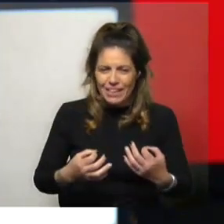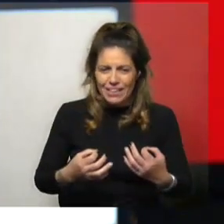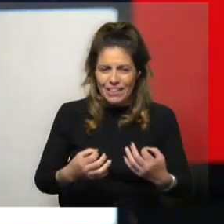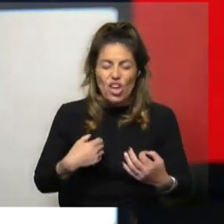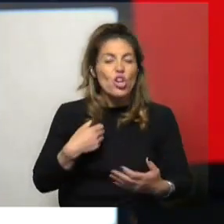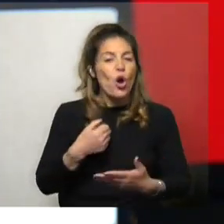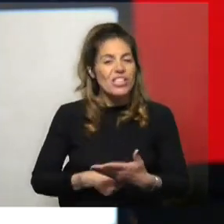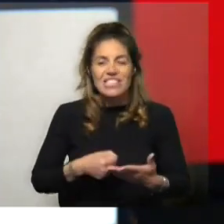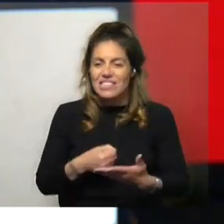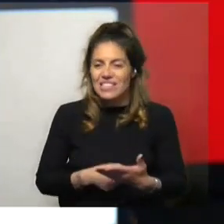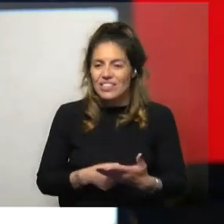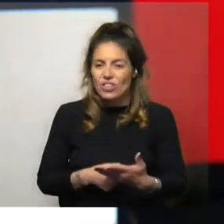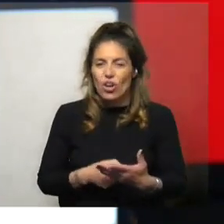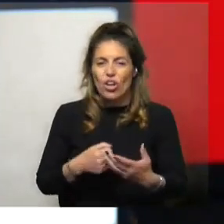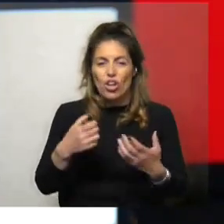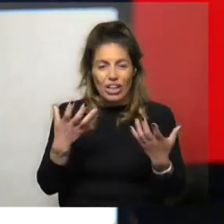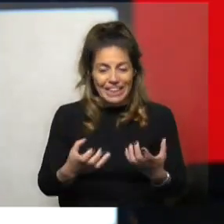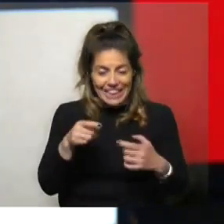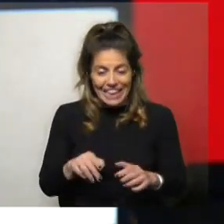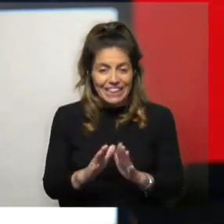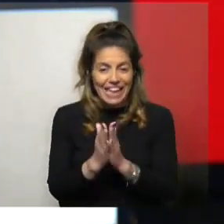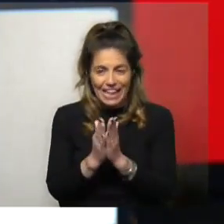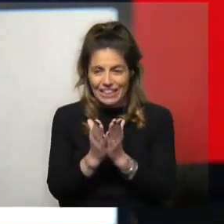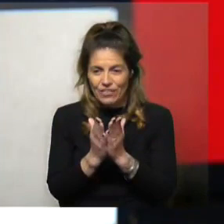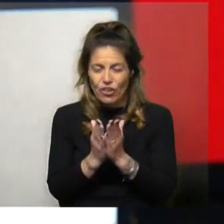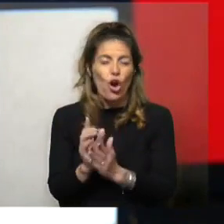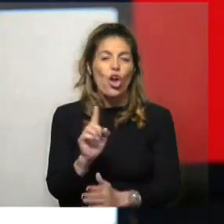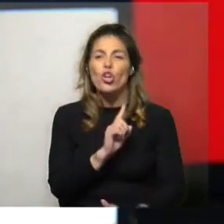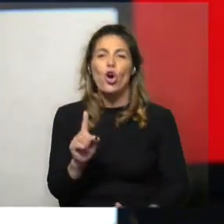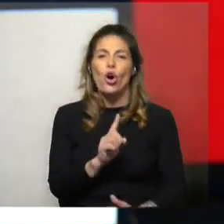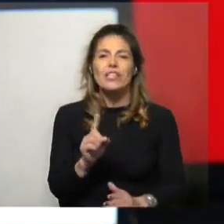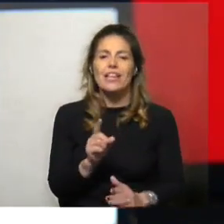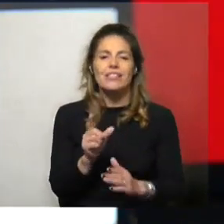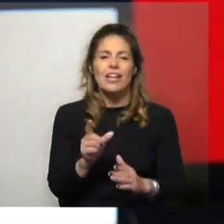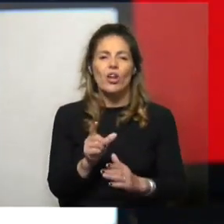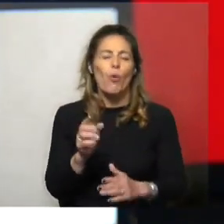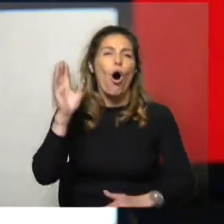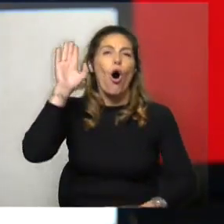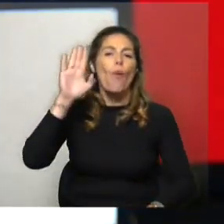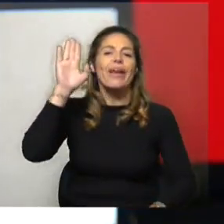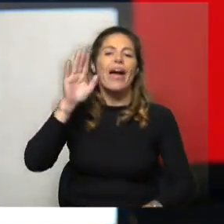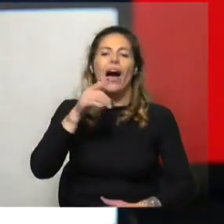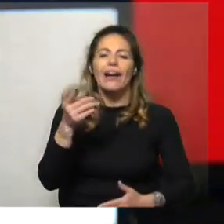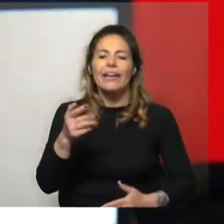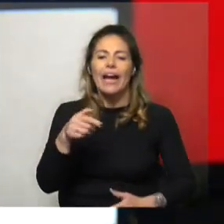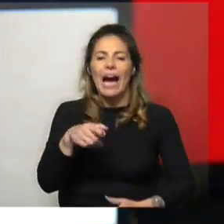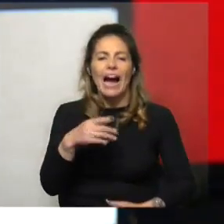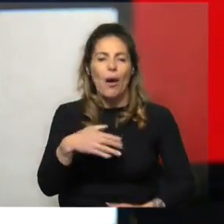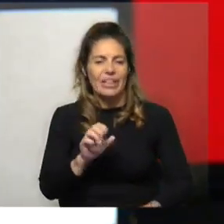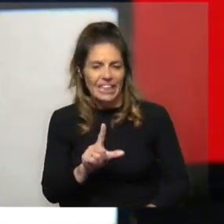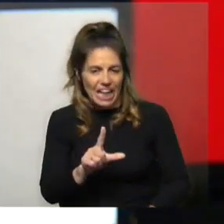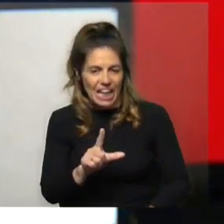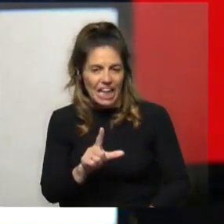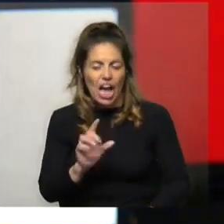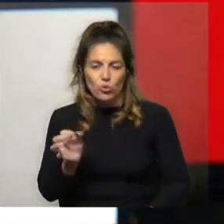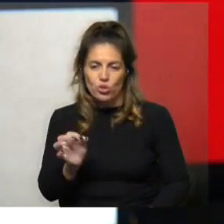insisto la pretensión que tiene este libro no es hacer un culto a lo que le pasó a Gabriel a sus hermanos